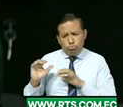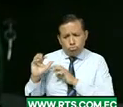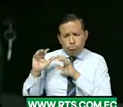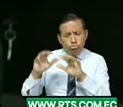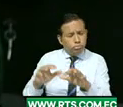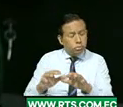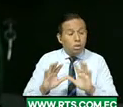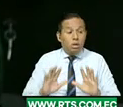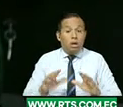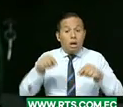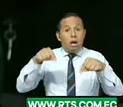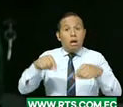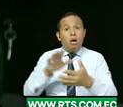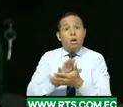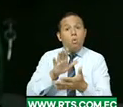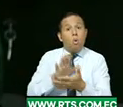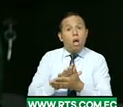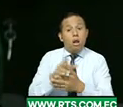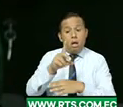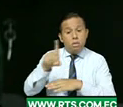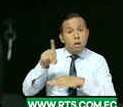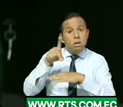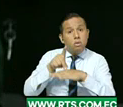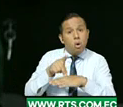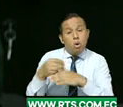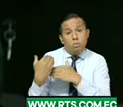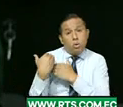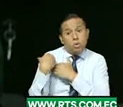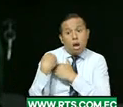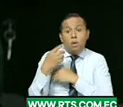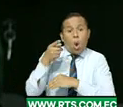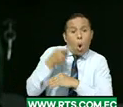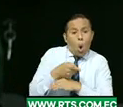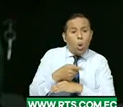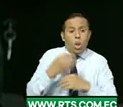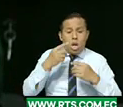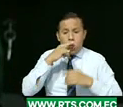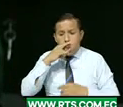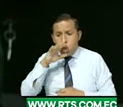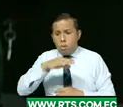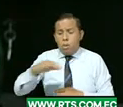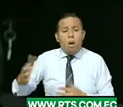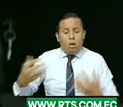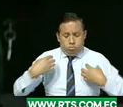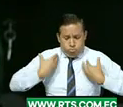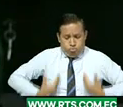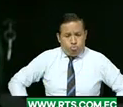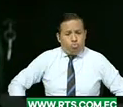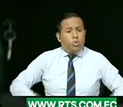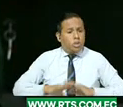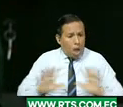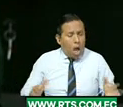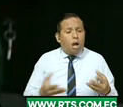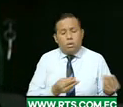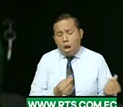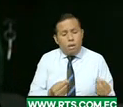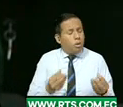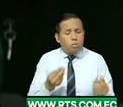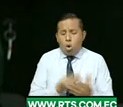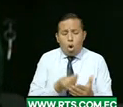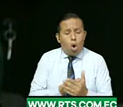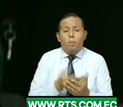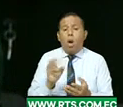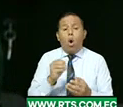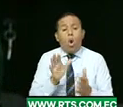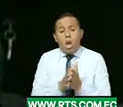obligar el uso de uniformes ni pedir a las familias que adquieran textos escolares o materiales didácticos adicionales a los ya solicitados